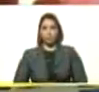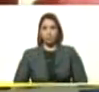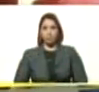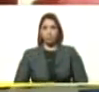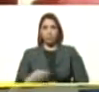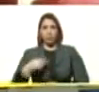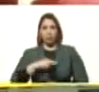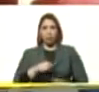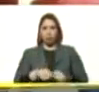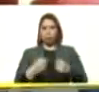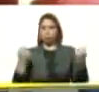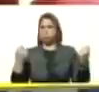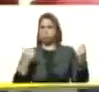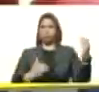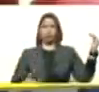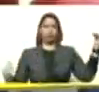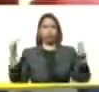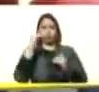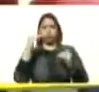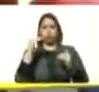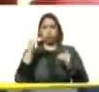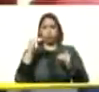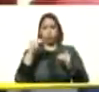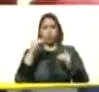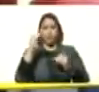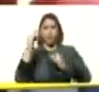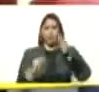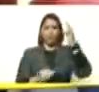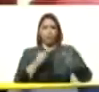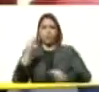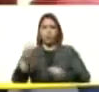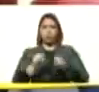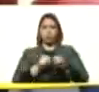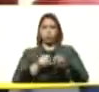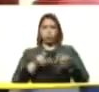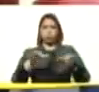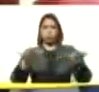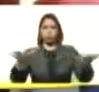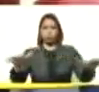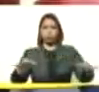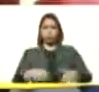Hemos roto el récord de casos por 100.000 habitantes.